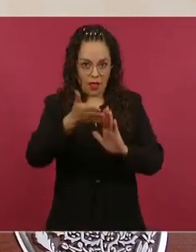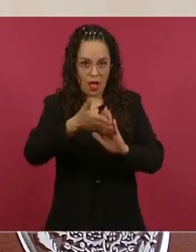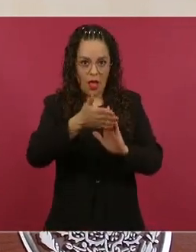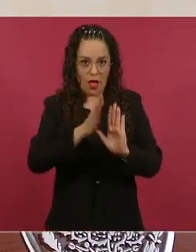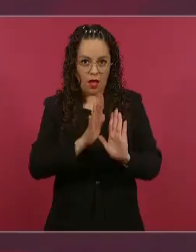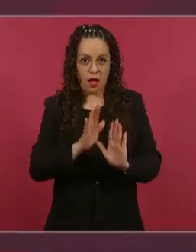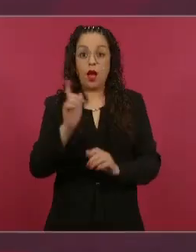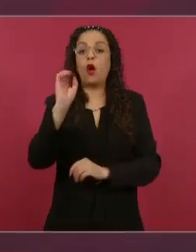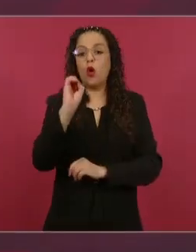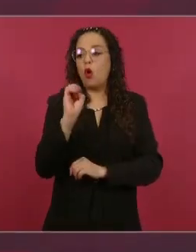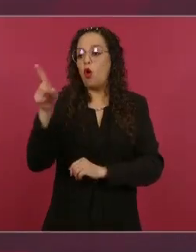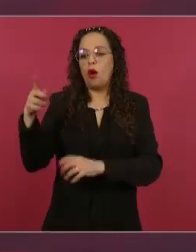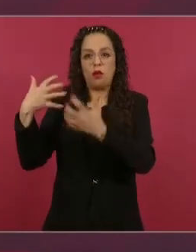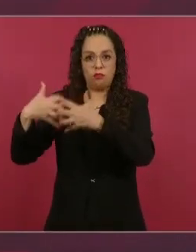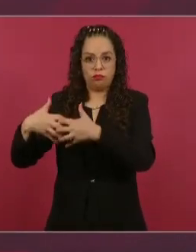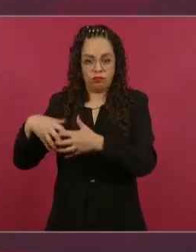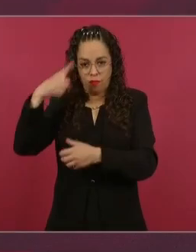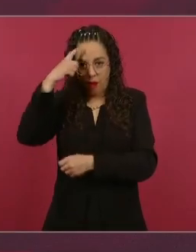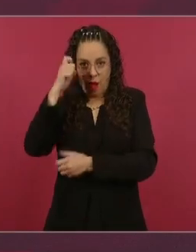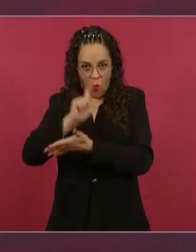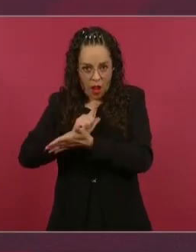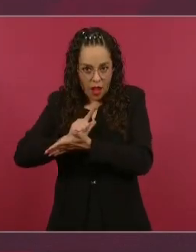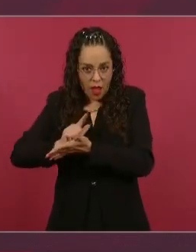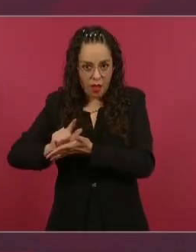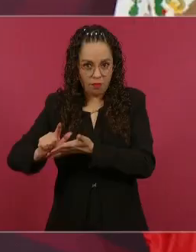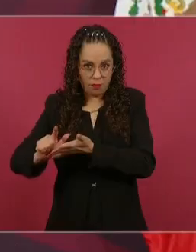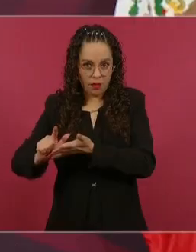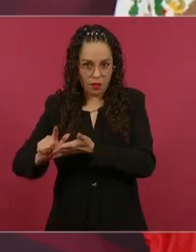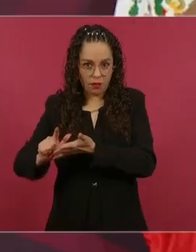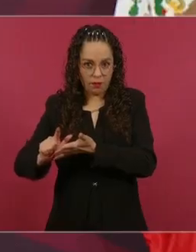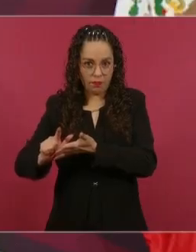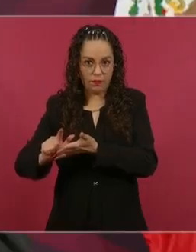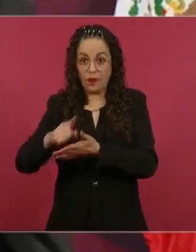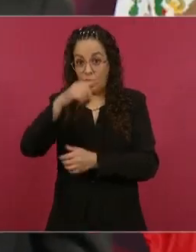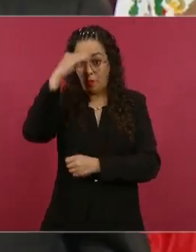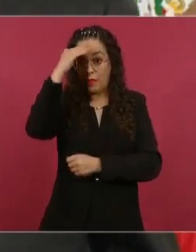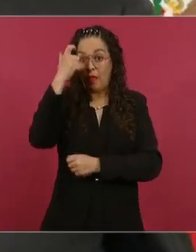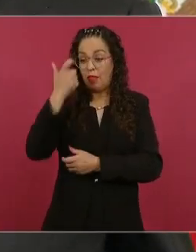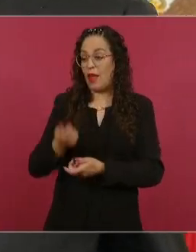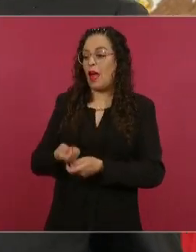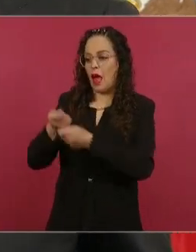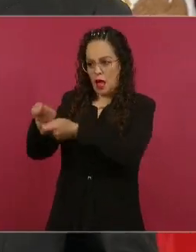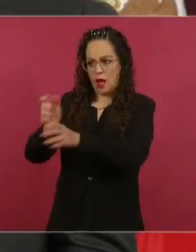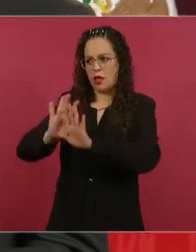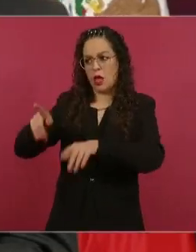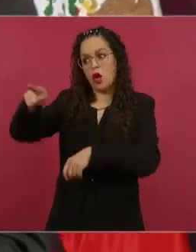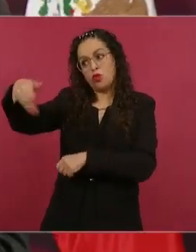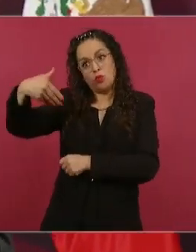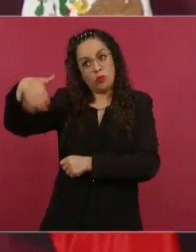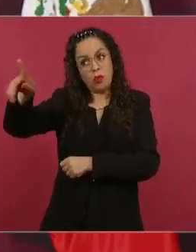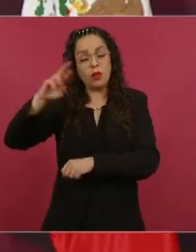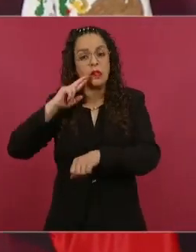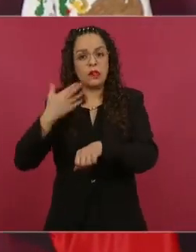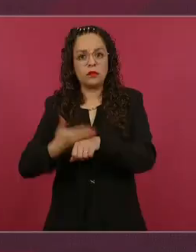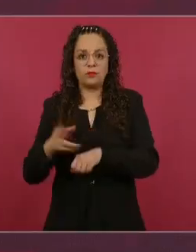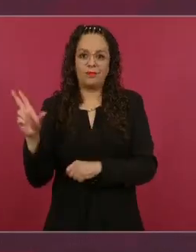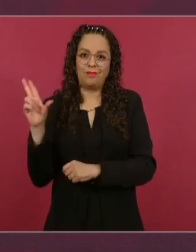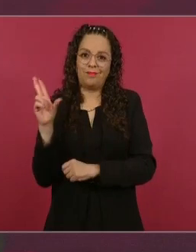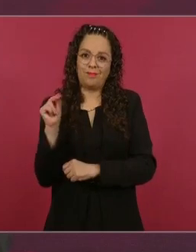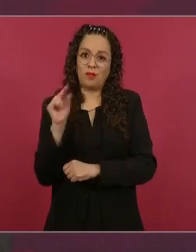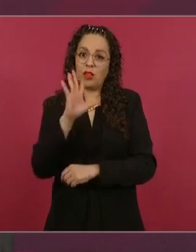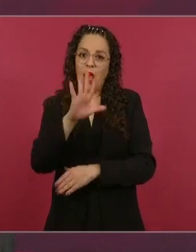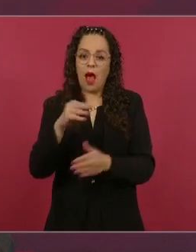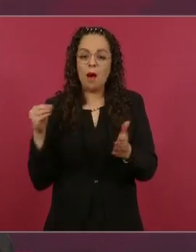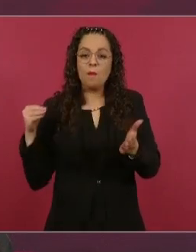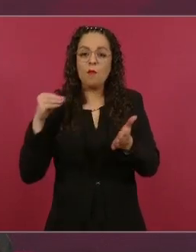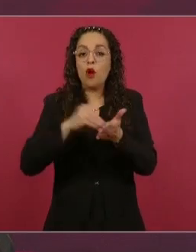ahí ve qué haces, no. Sino, pero podría hacerse mucho. Bueno, pero ¿a qué iba? Que